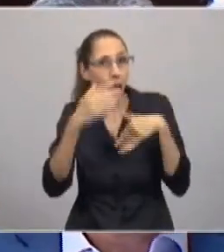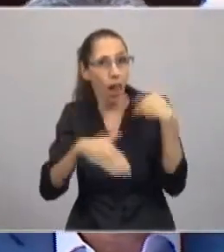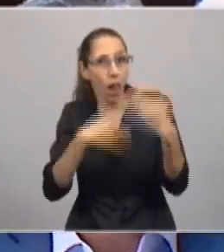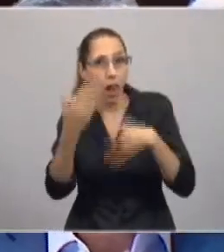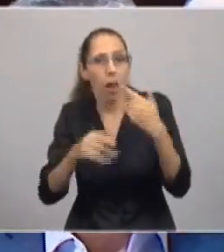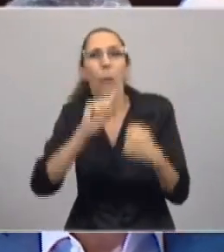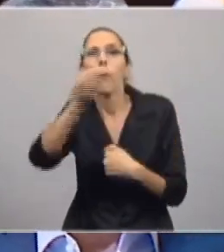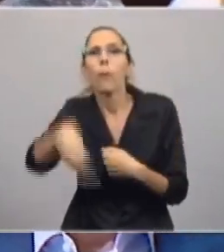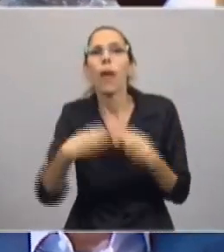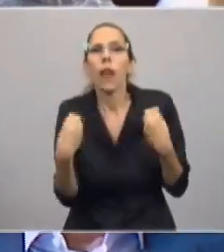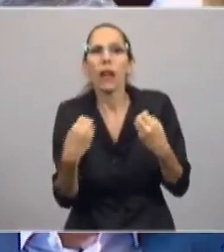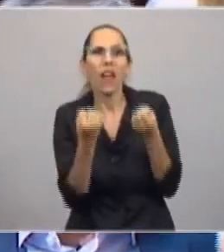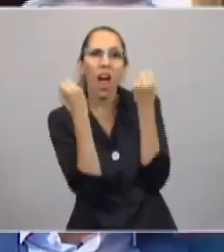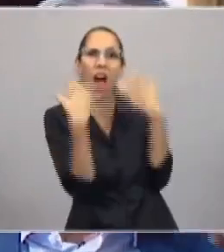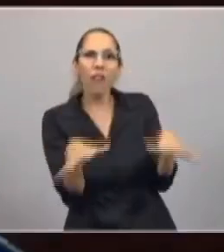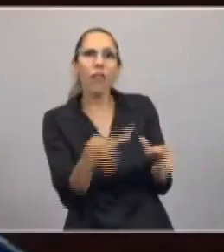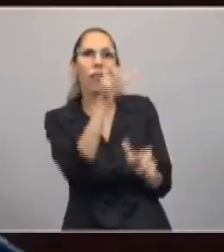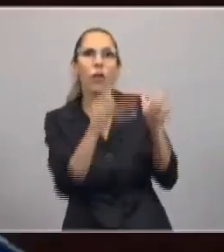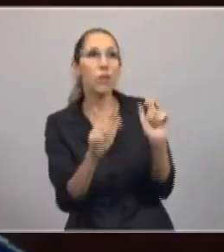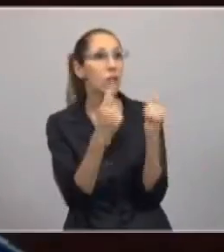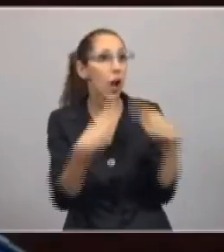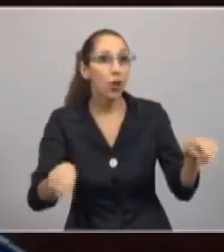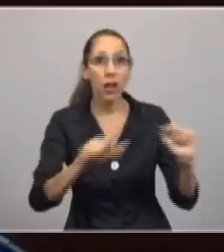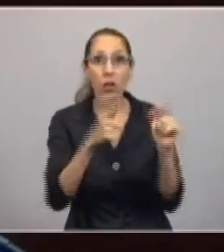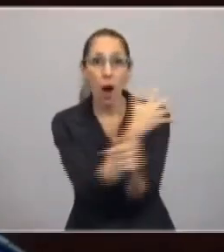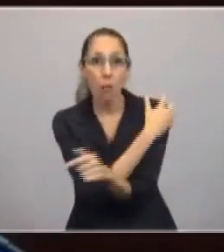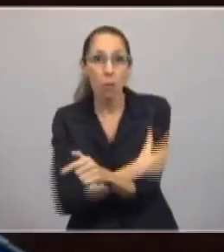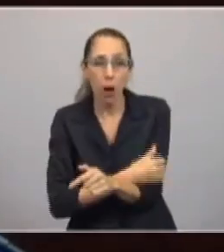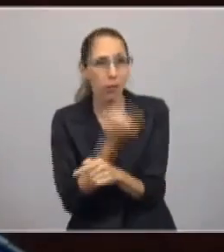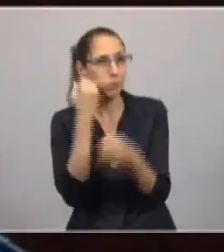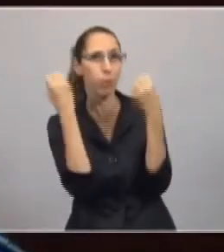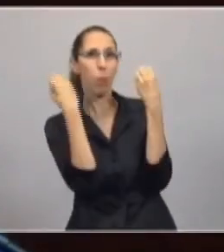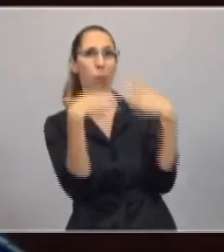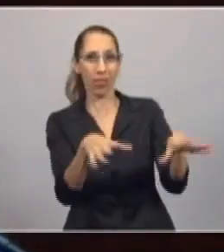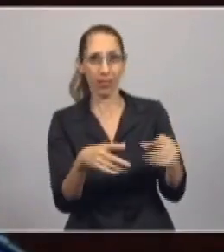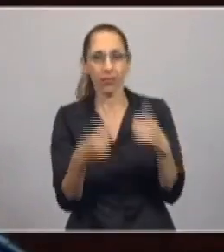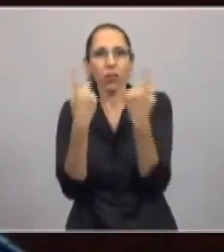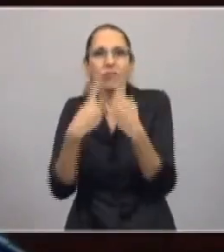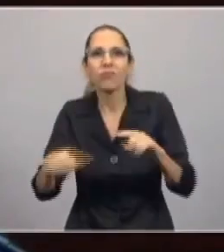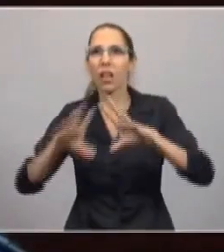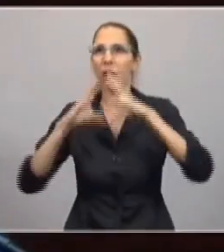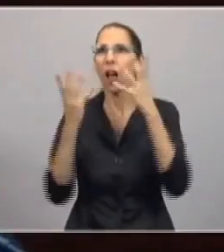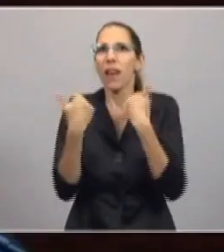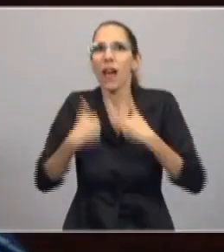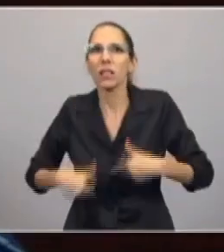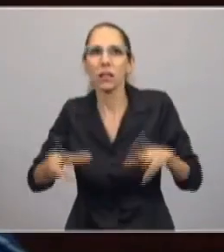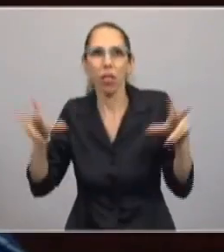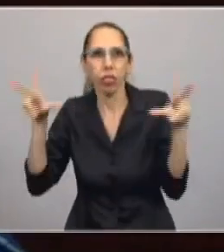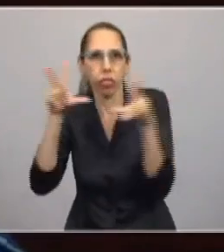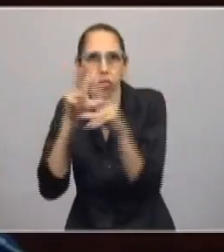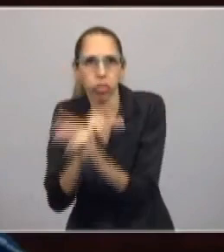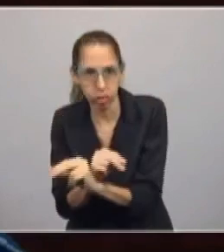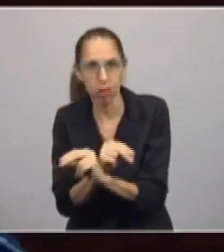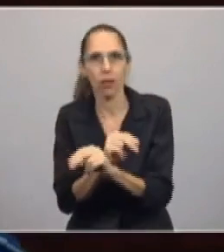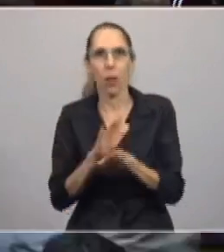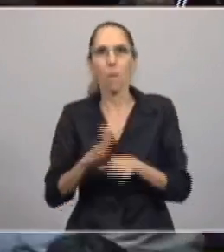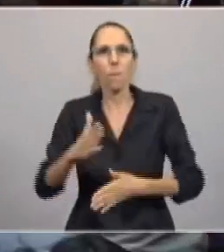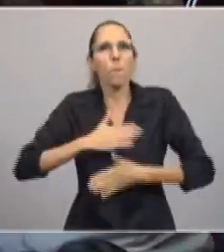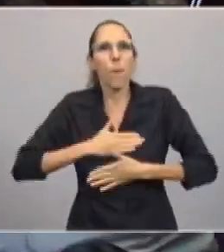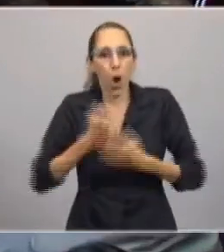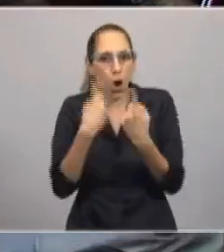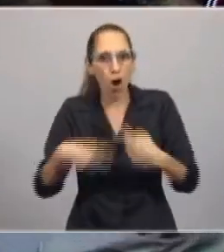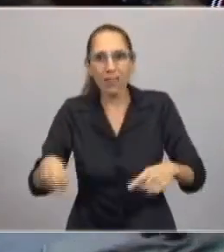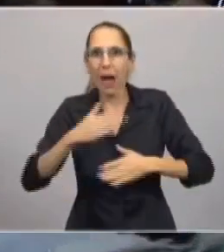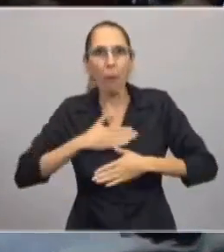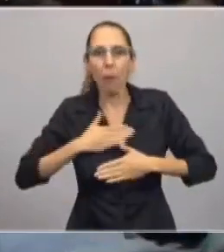un mayor abandono para los que menos tienen y en un saqueo de los recursos naturales nacionales, en la pérdida de soberanía